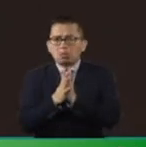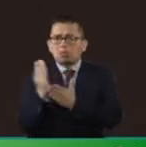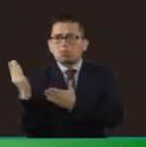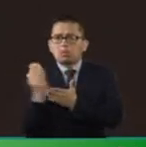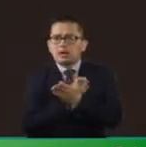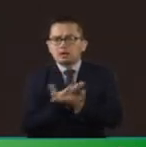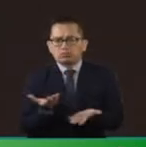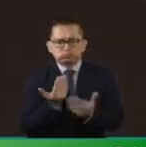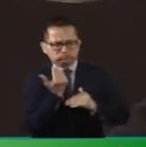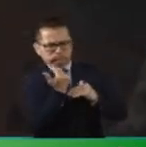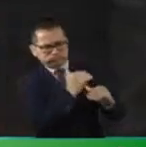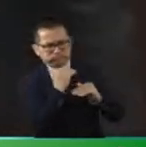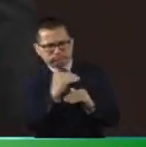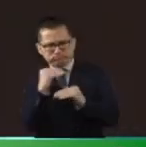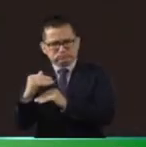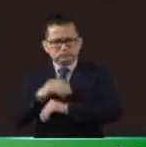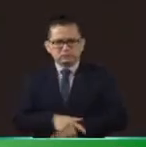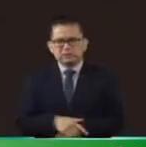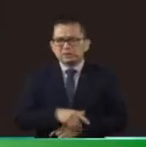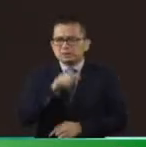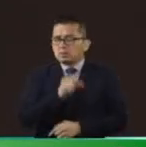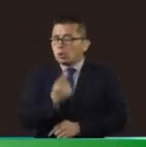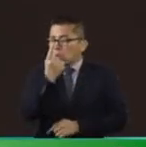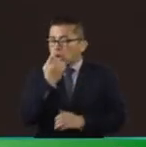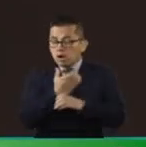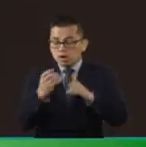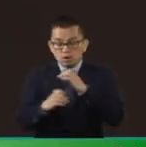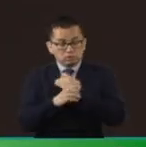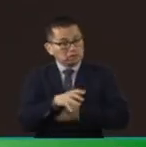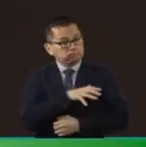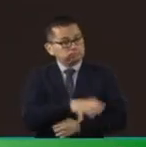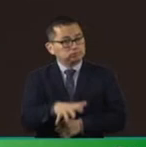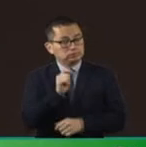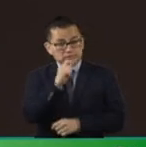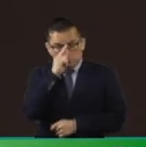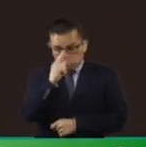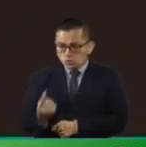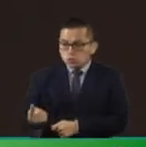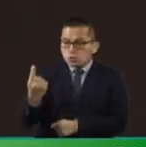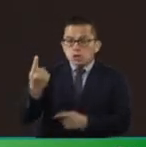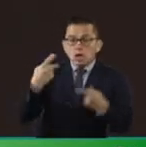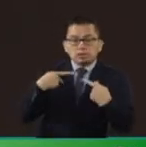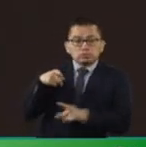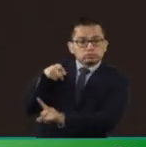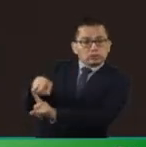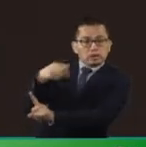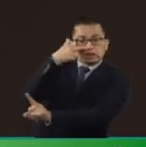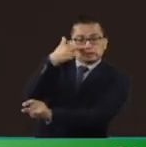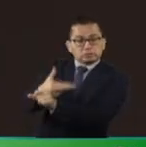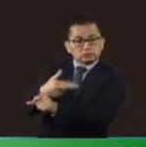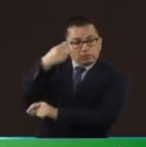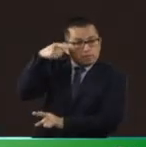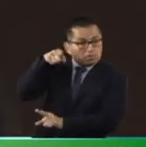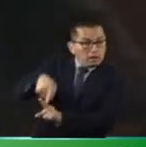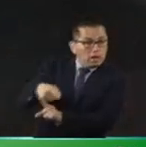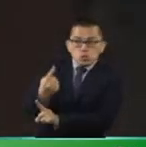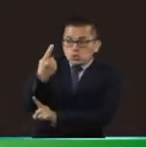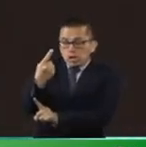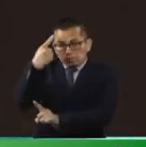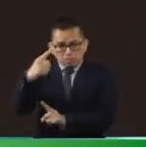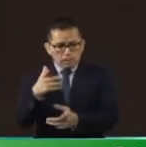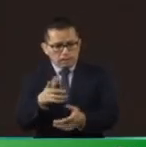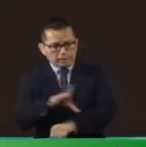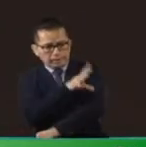que coloca en una sola persona la fijación de la política energética, el control del sistema y la